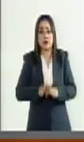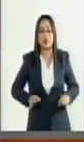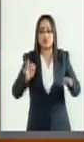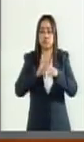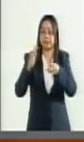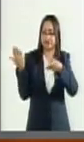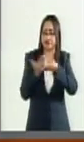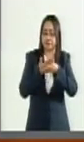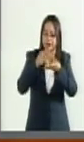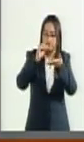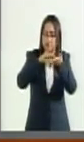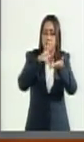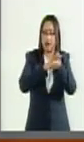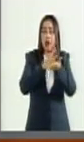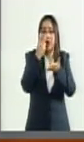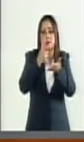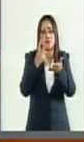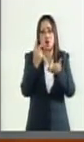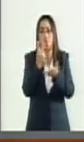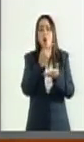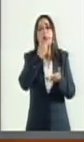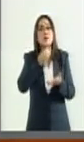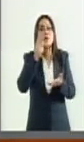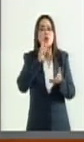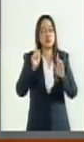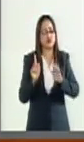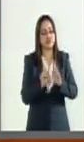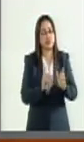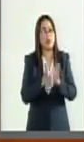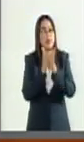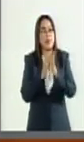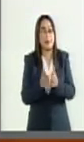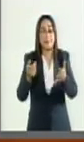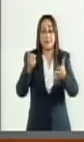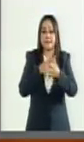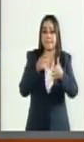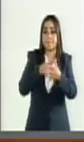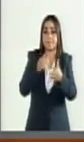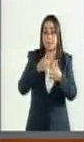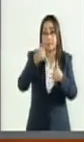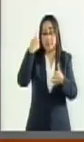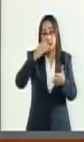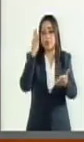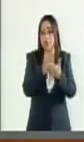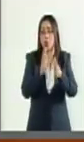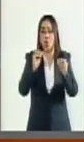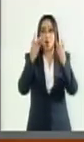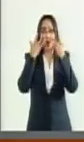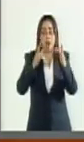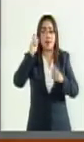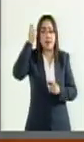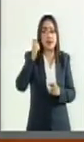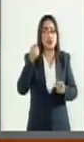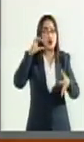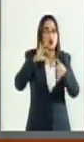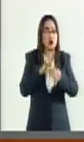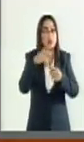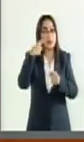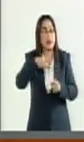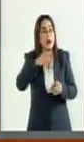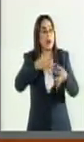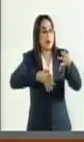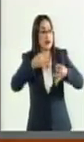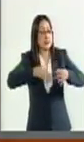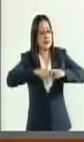integrado. Quinto, no había candados para haberes de retiros o pensiones vitalicias para